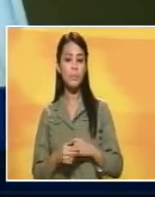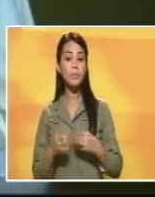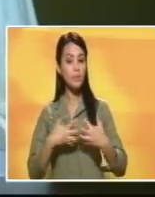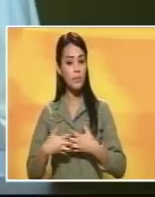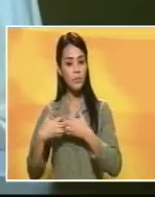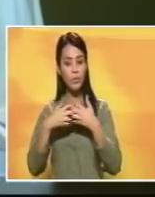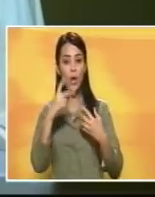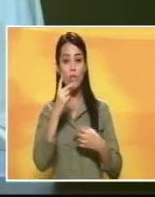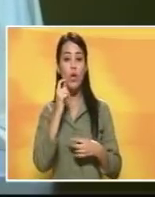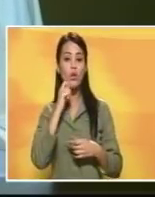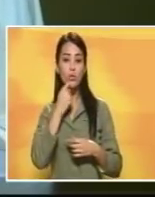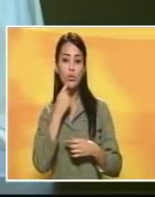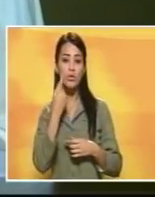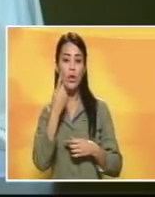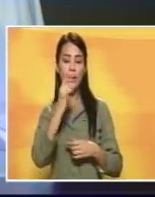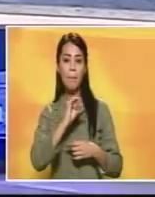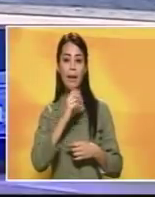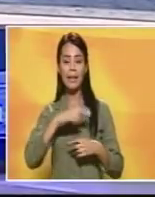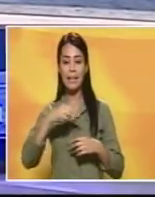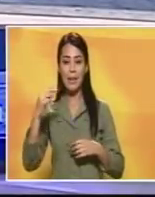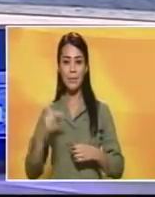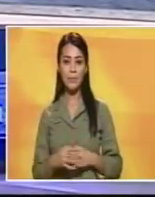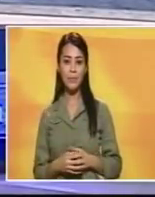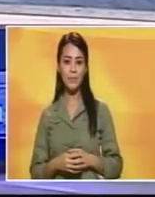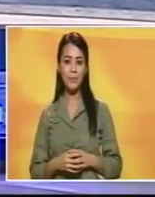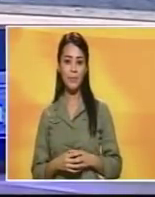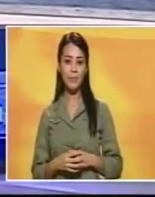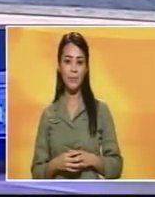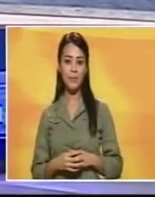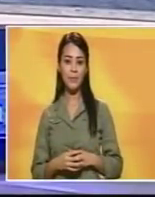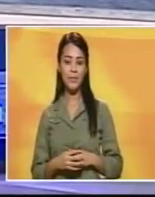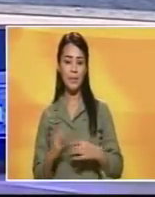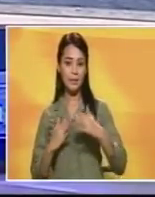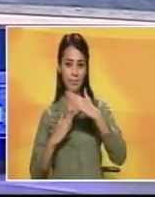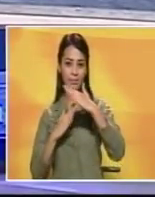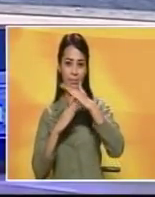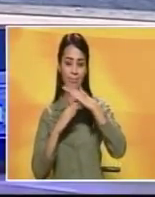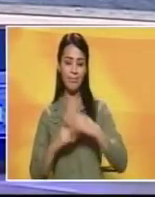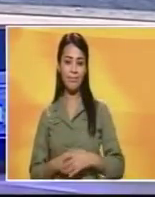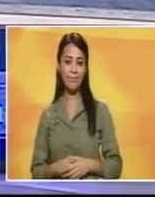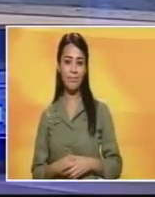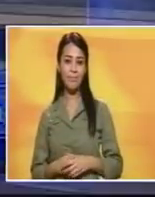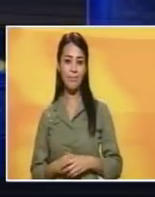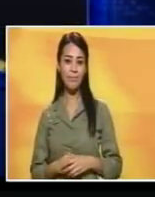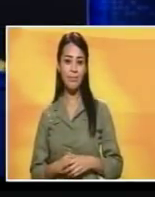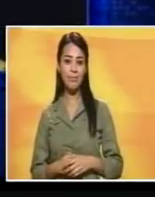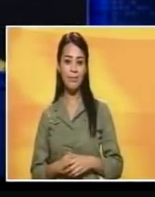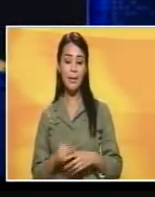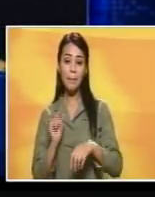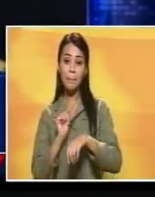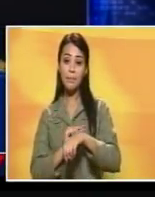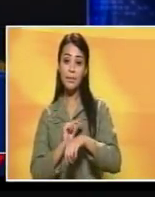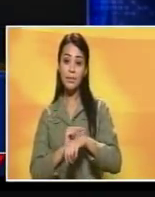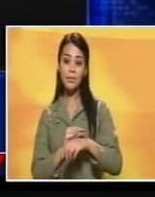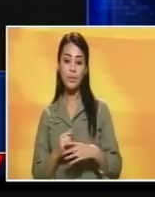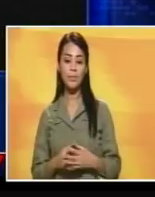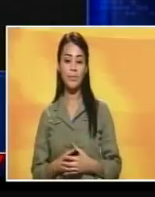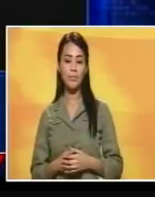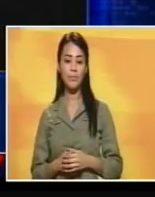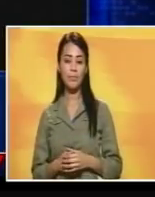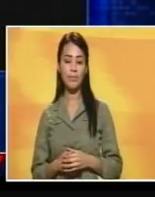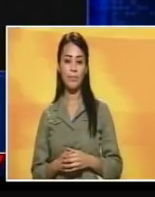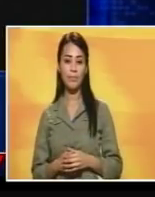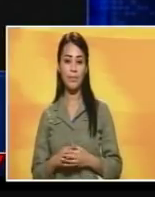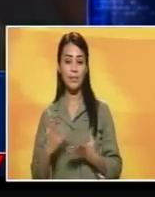estadounidenses, 2 rusos y un italiano. Momento de hacer una nueva pausa. Pero en minutos... Irreconocible.